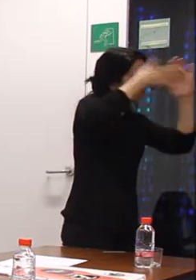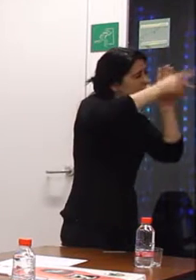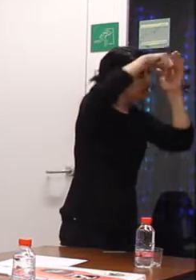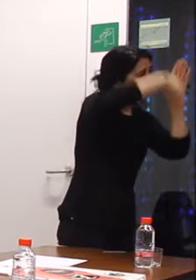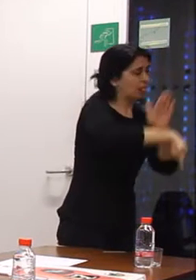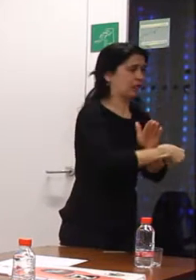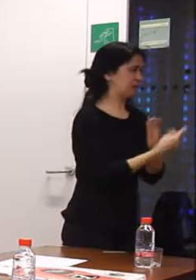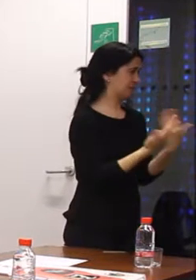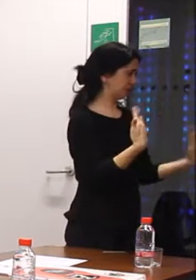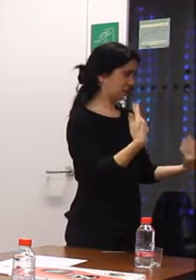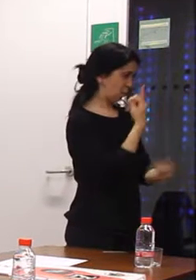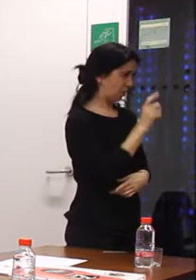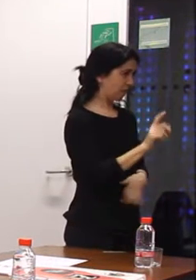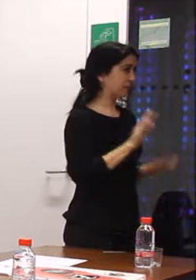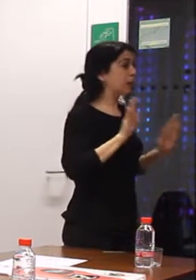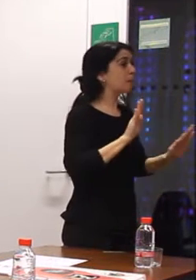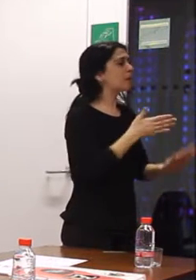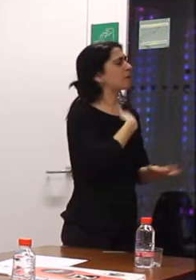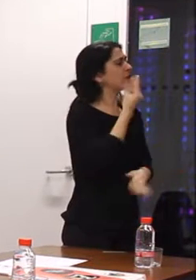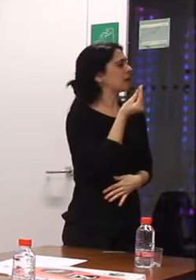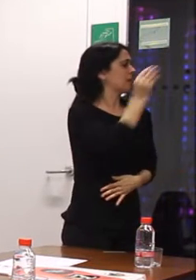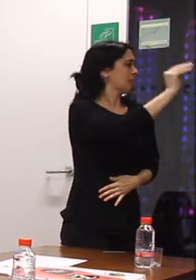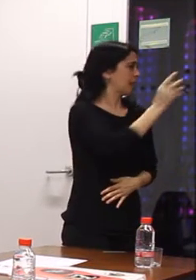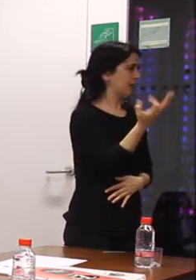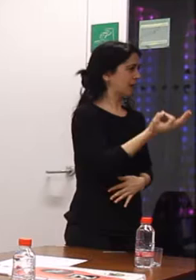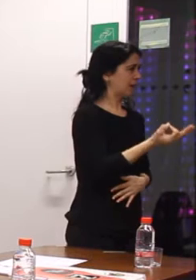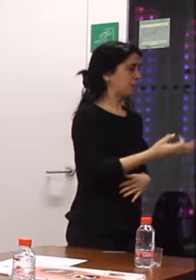pero sí comentaros